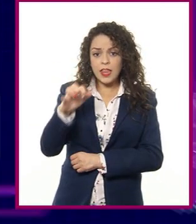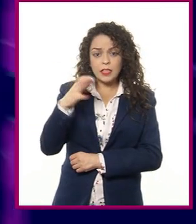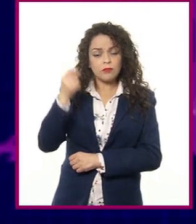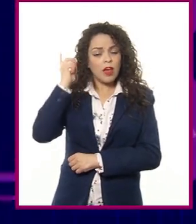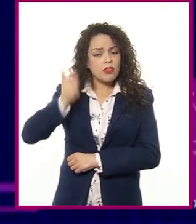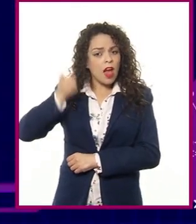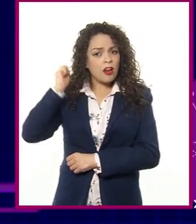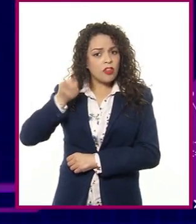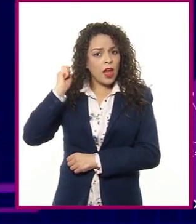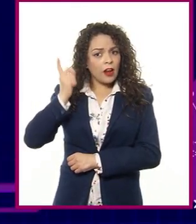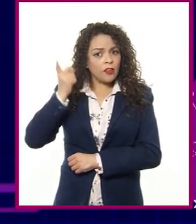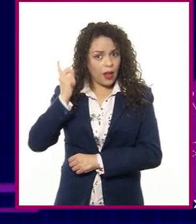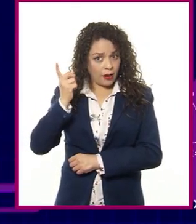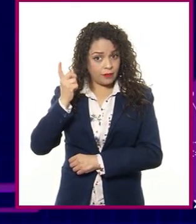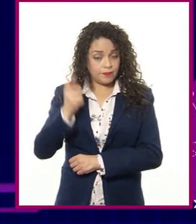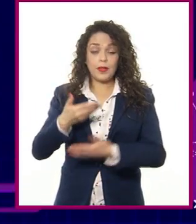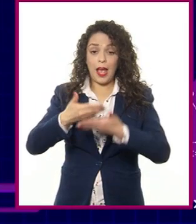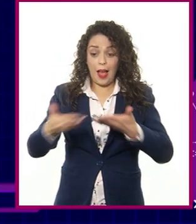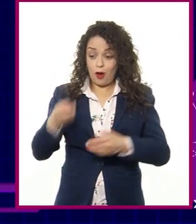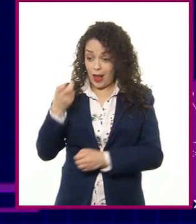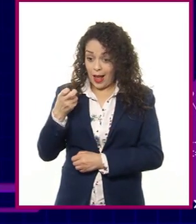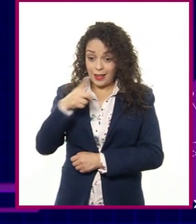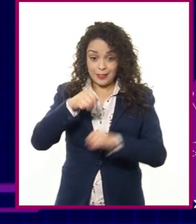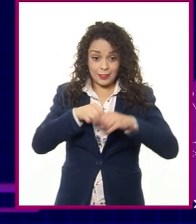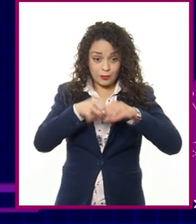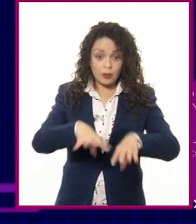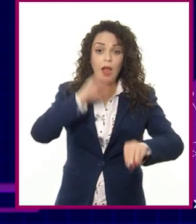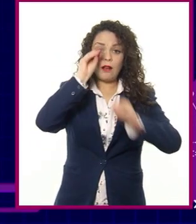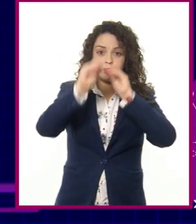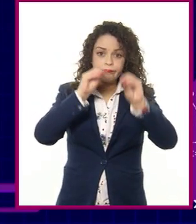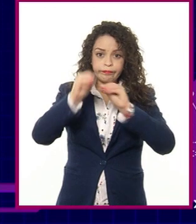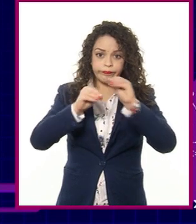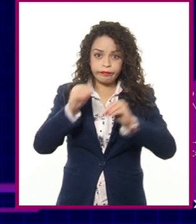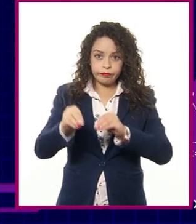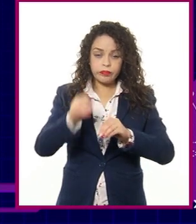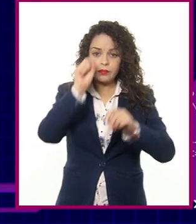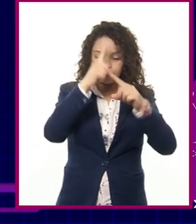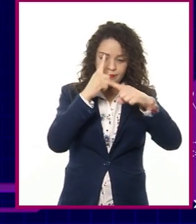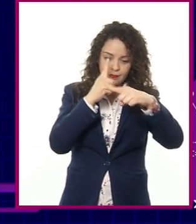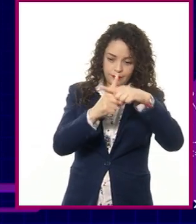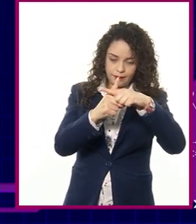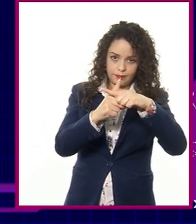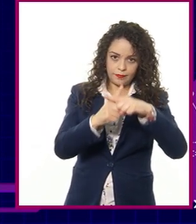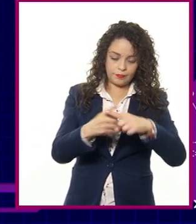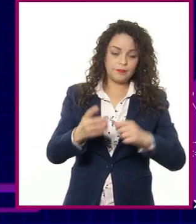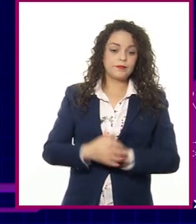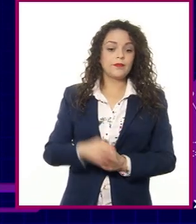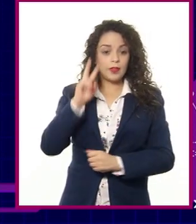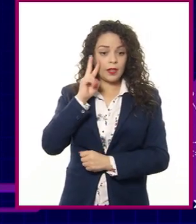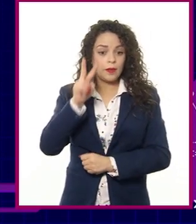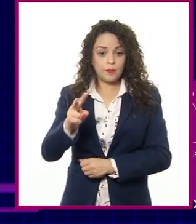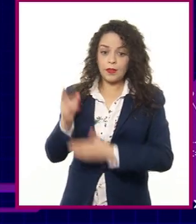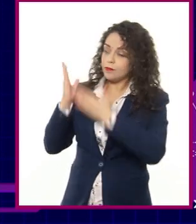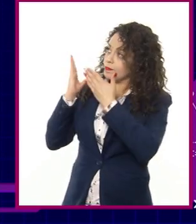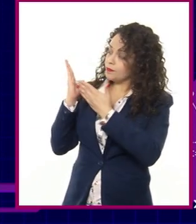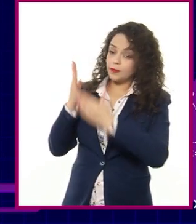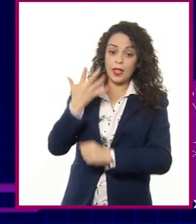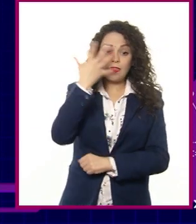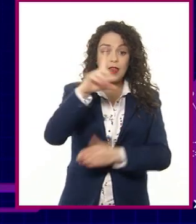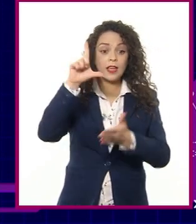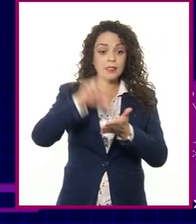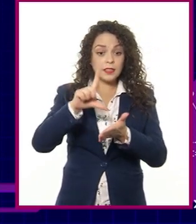gráfica. En el minuto 0 ya se tienen 10 litros. Para el minuto 1 hay 5 litros más,